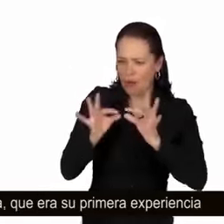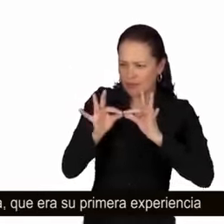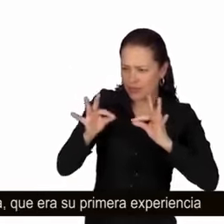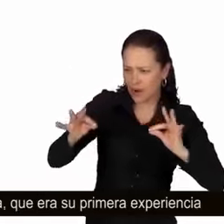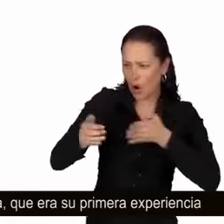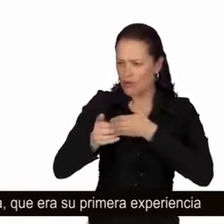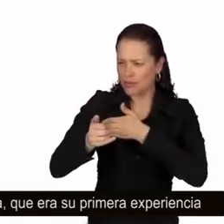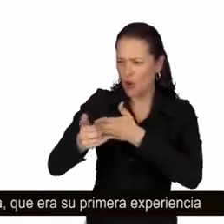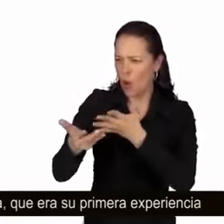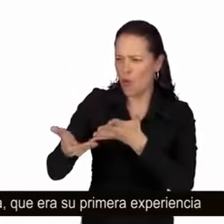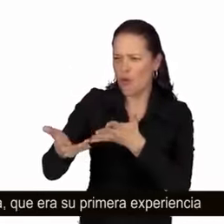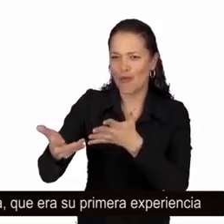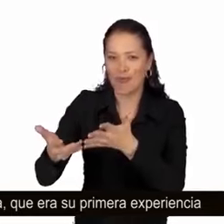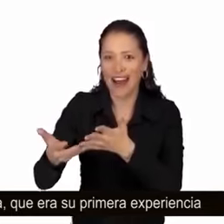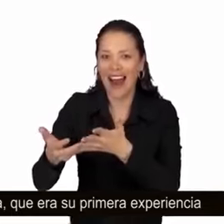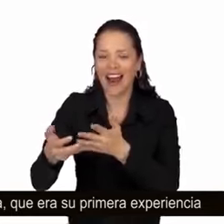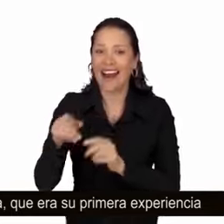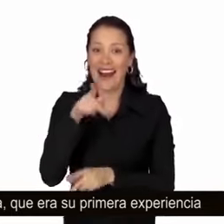oyentes.